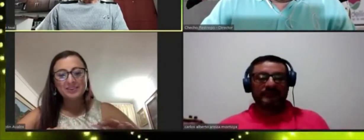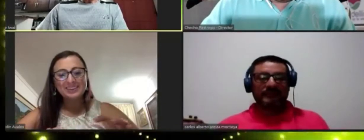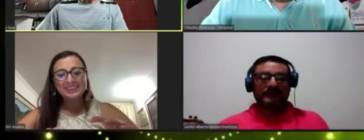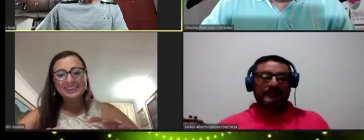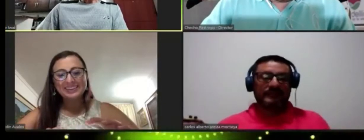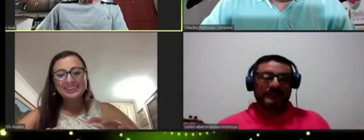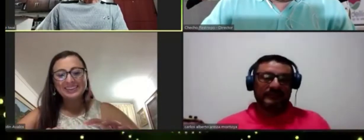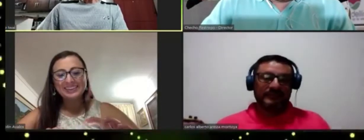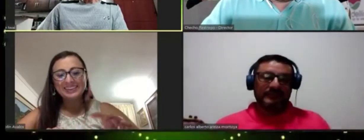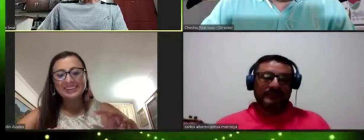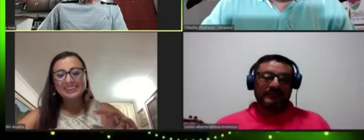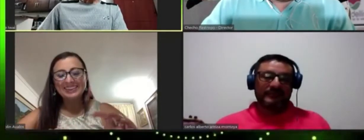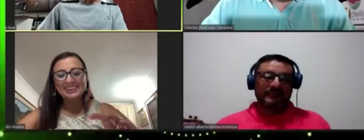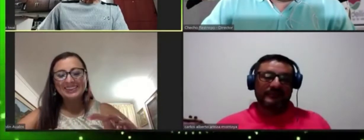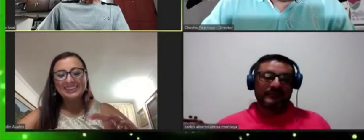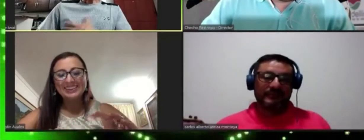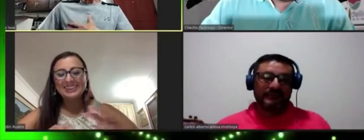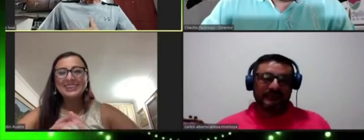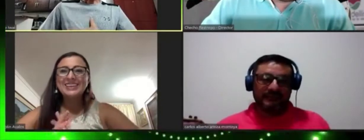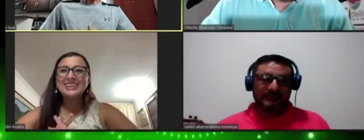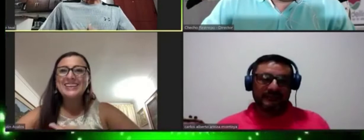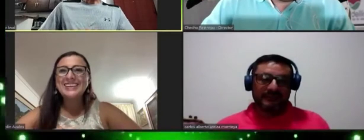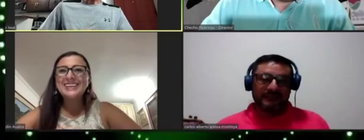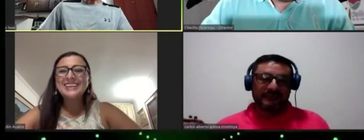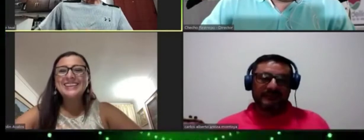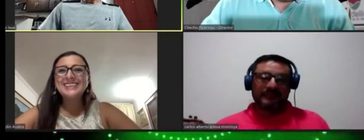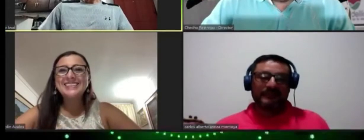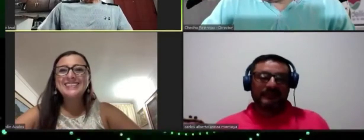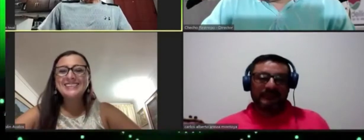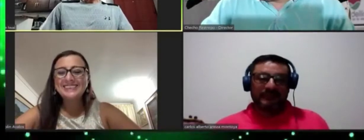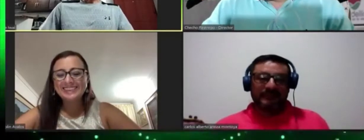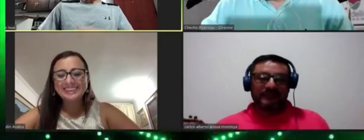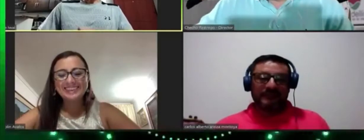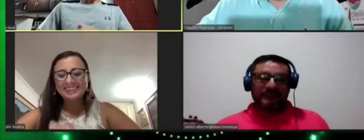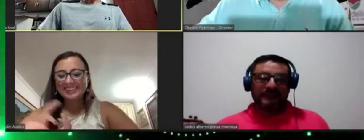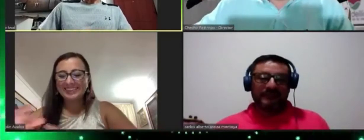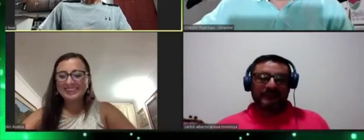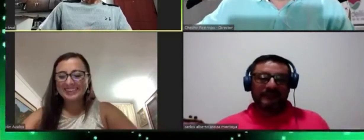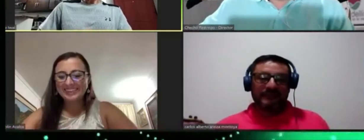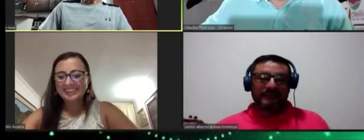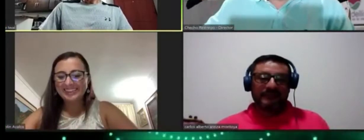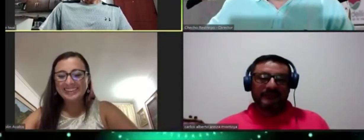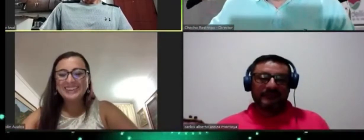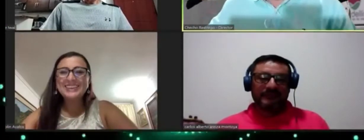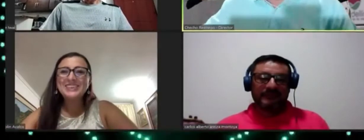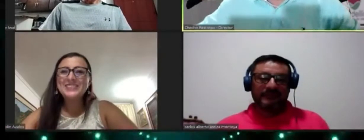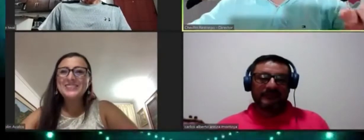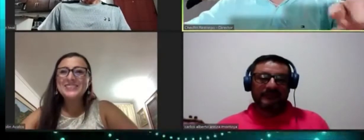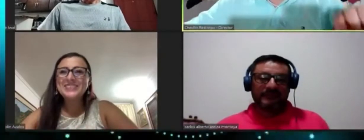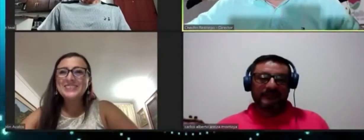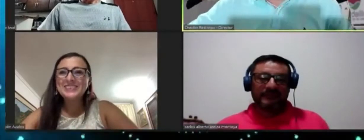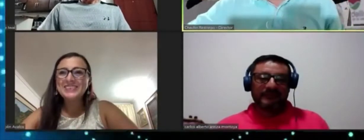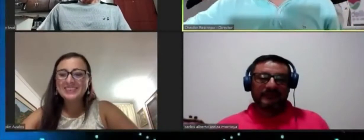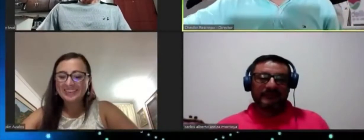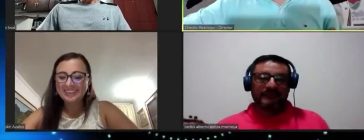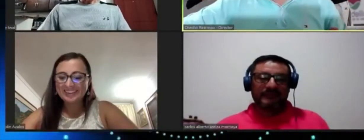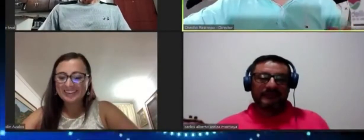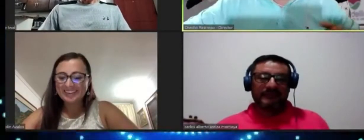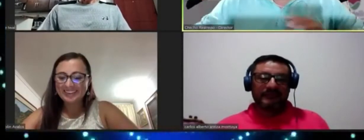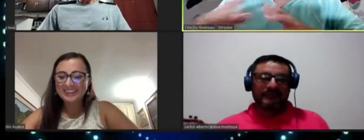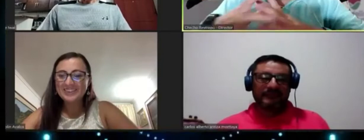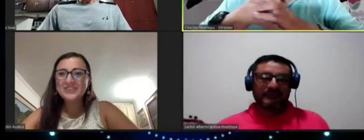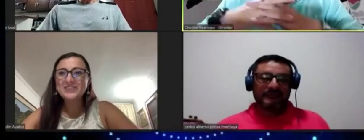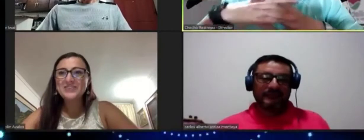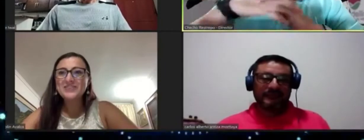cuéntenos eso. Me enamoré de Medellín. Ah, enseguida nos va a contar esa historia porque le